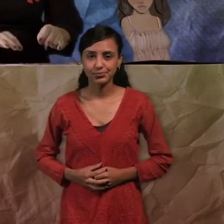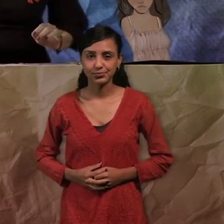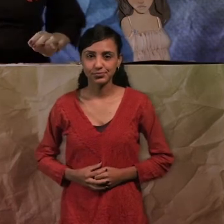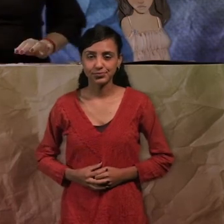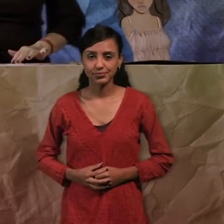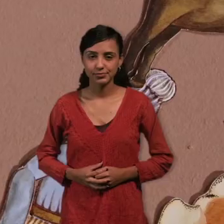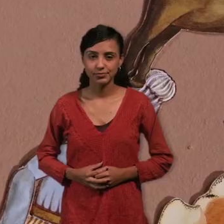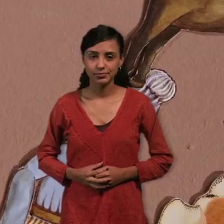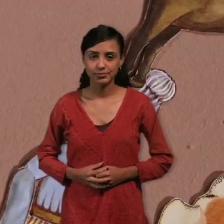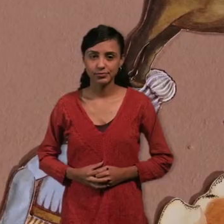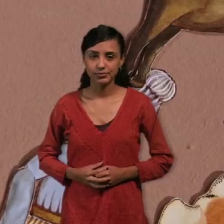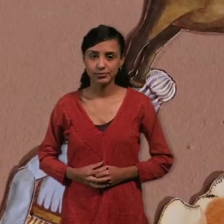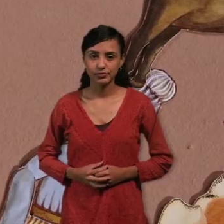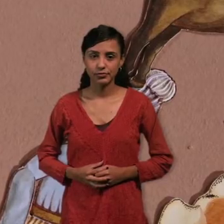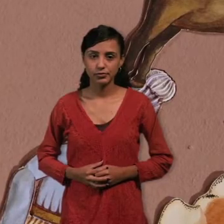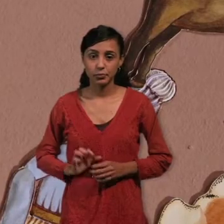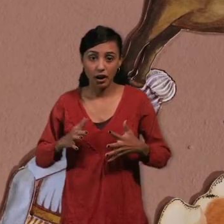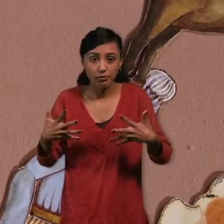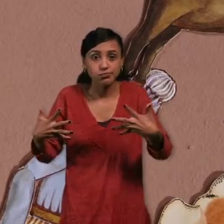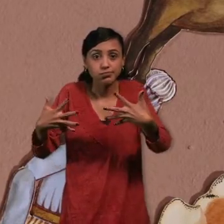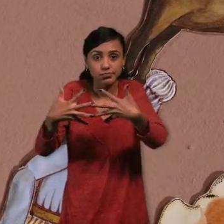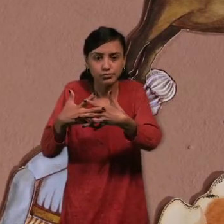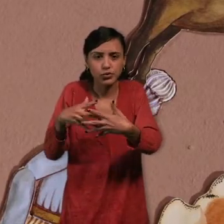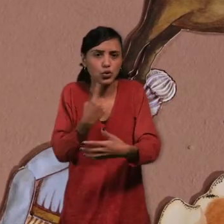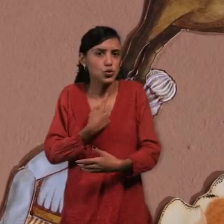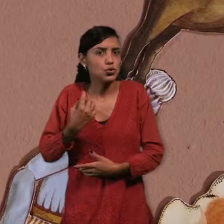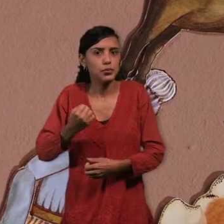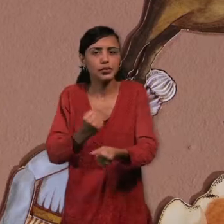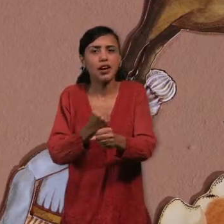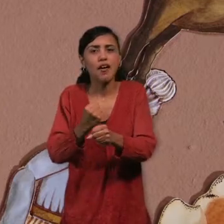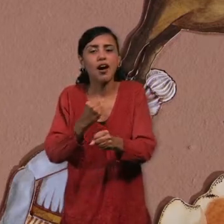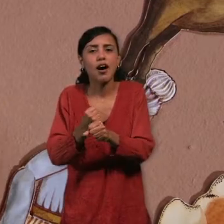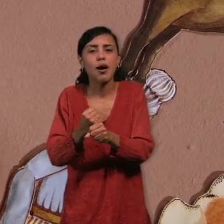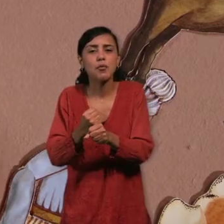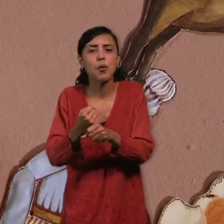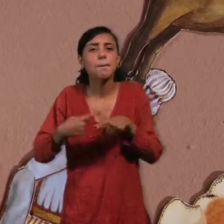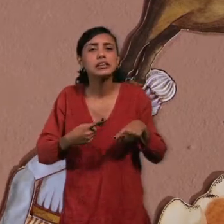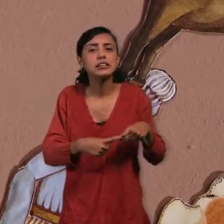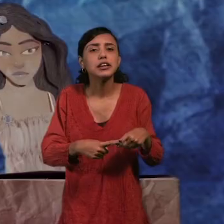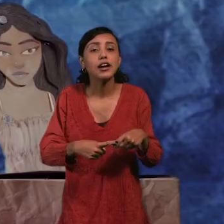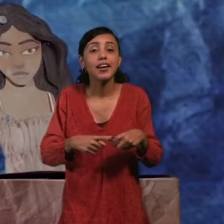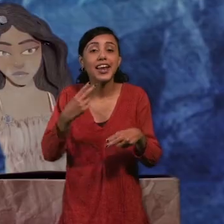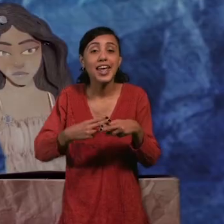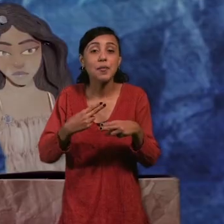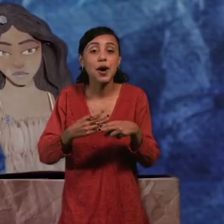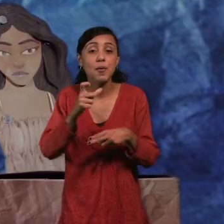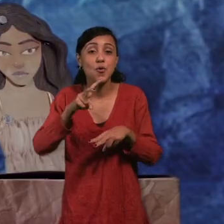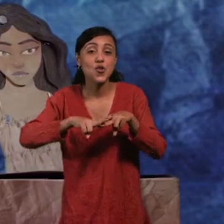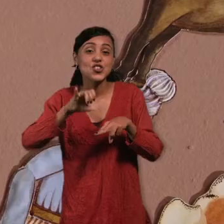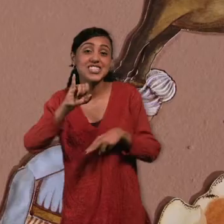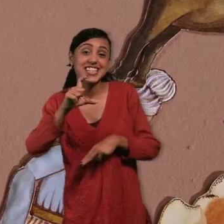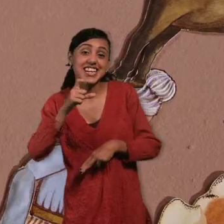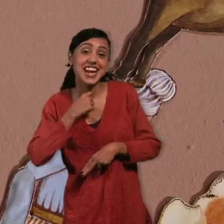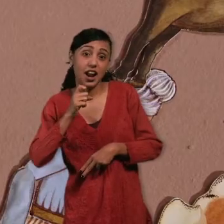Para hacer las uniones, nosotros usualmente trabajamos con un material al cual le denominamos chicle, aunque no es un chicle de